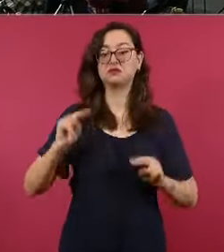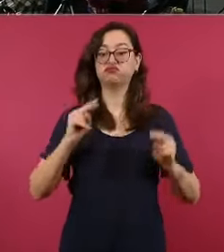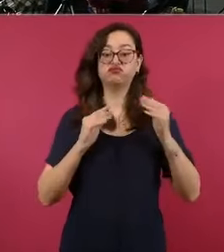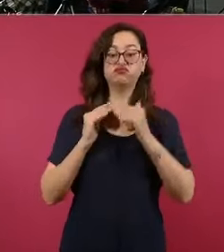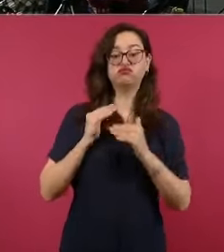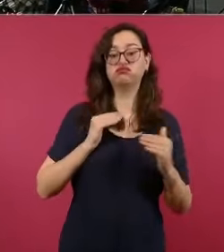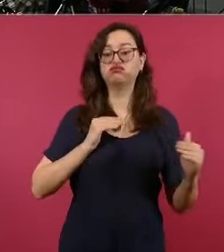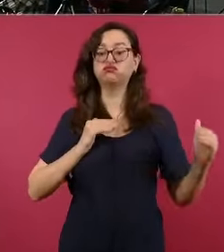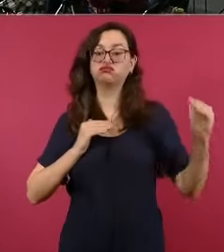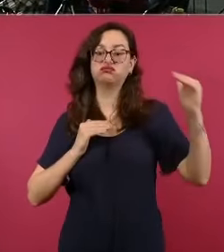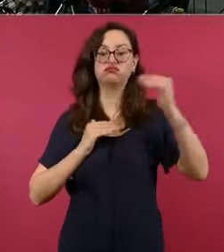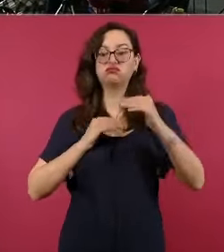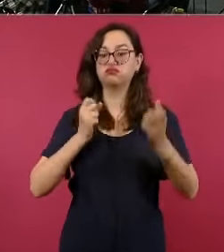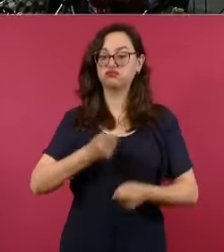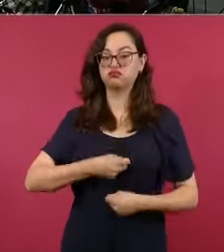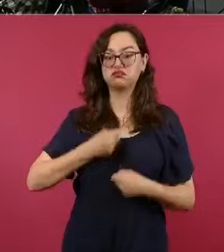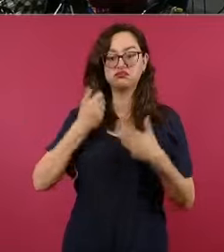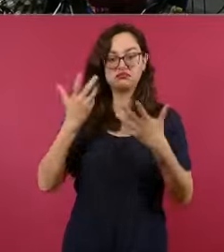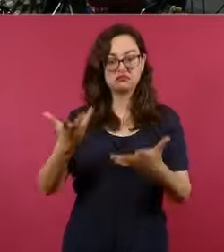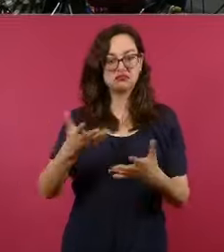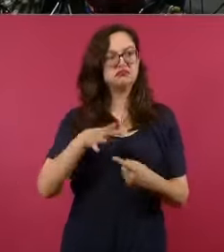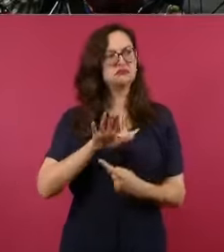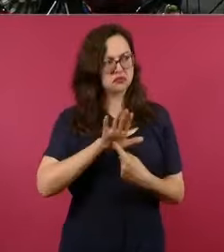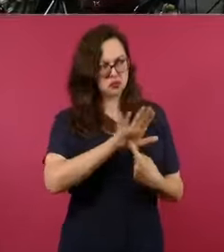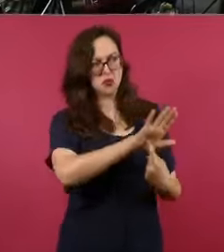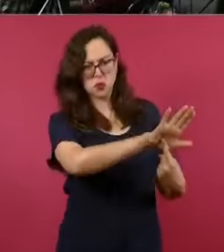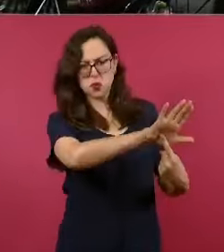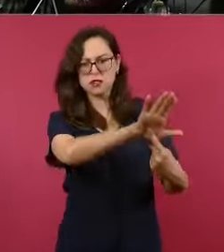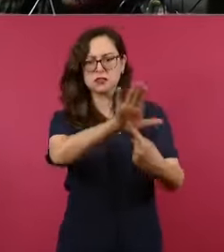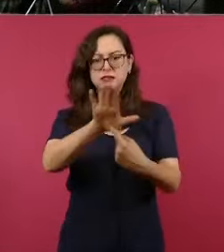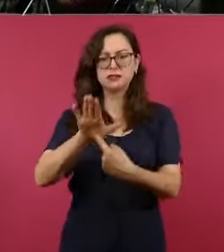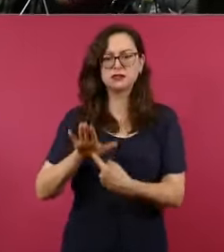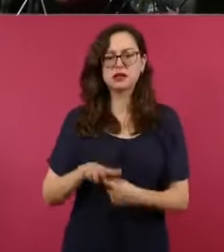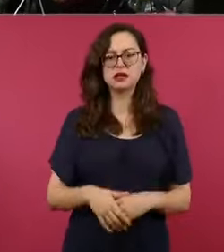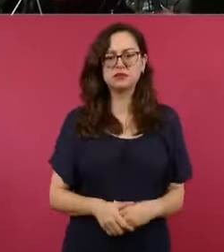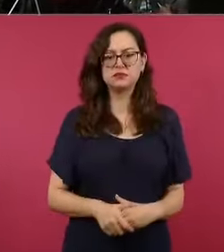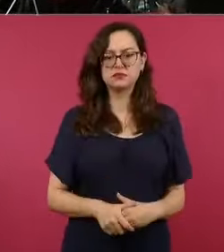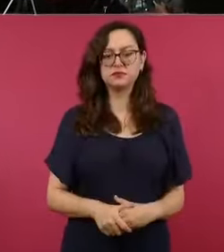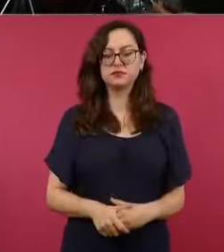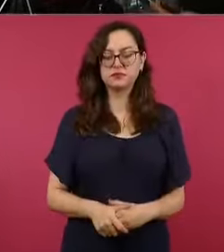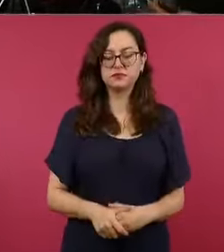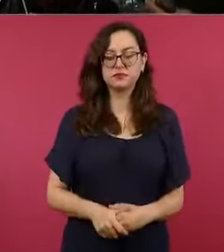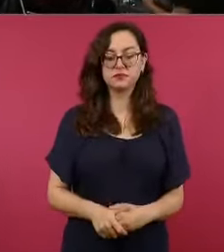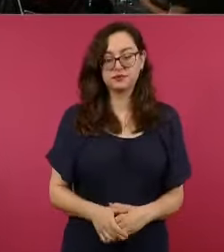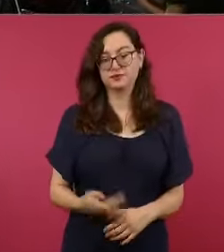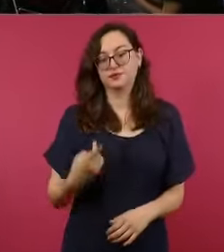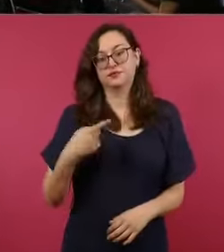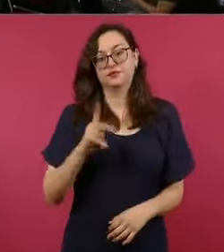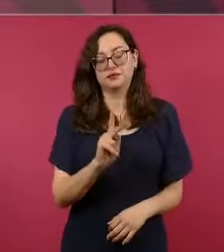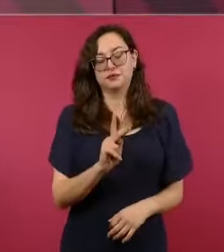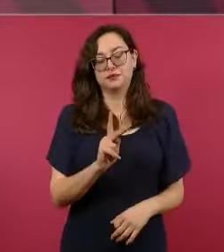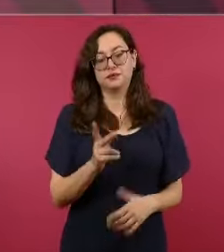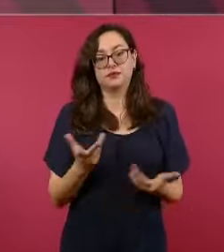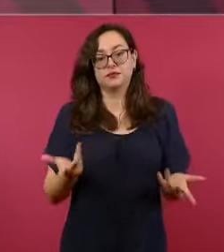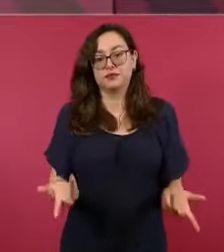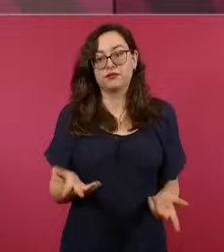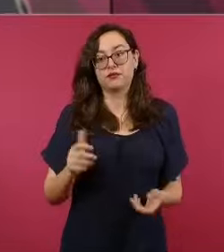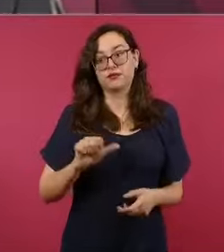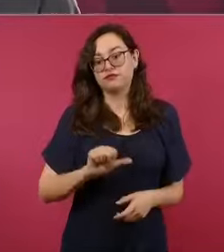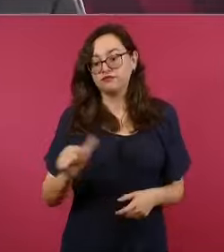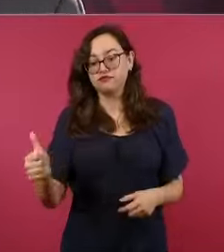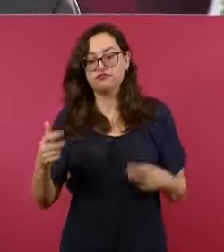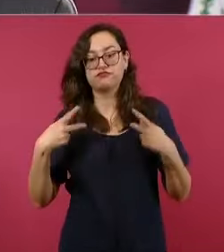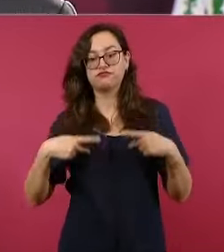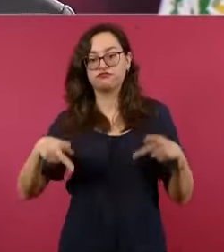exprese que lo manifieste nada más que hay quienes pensamos